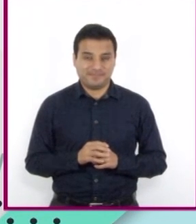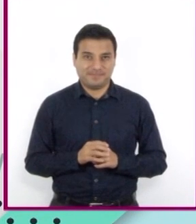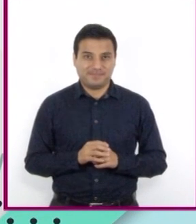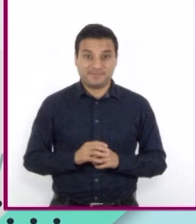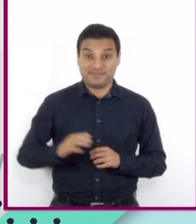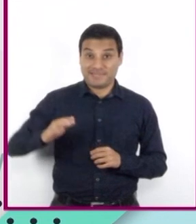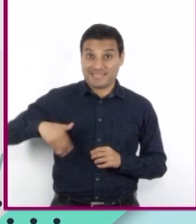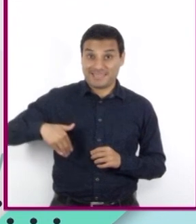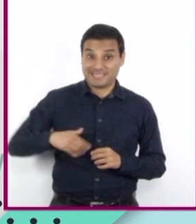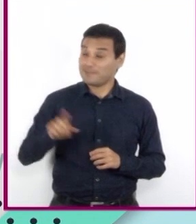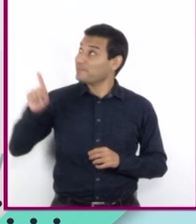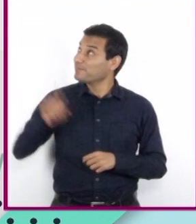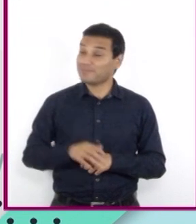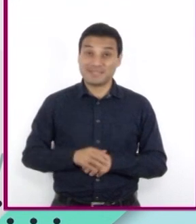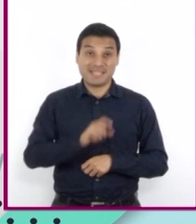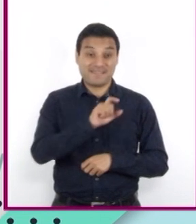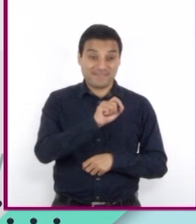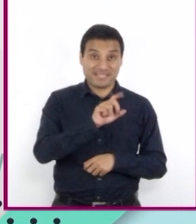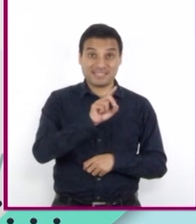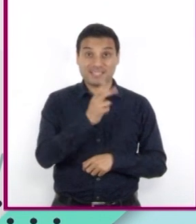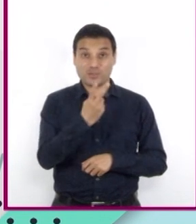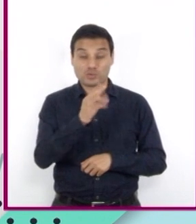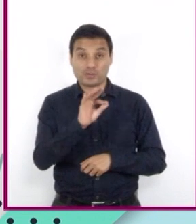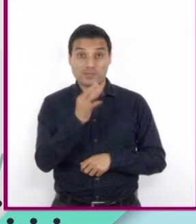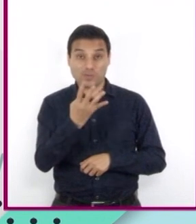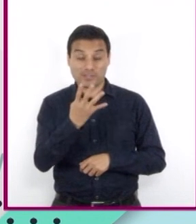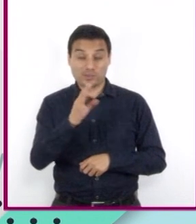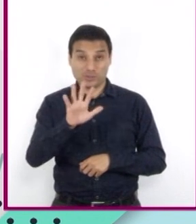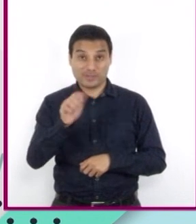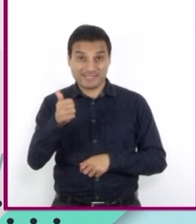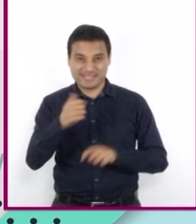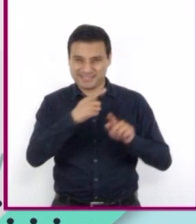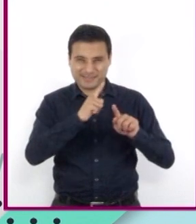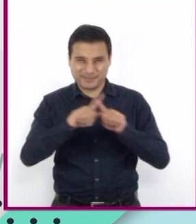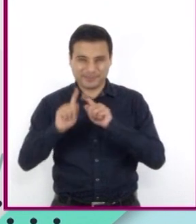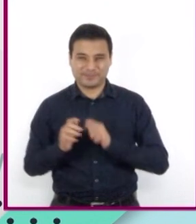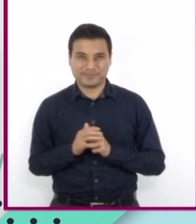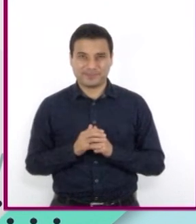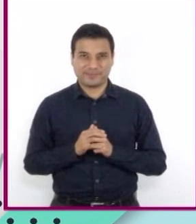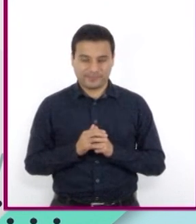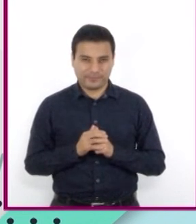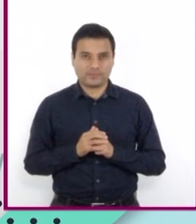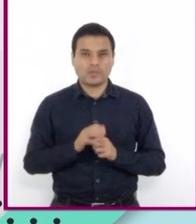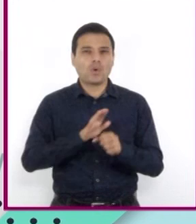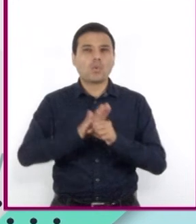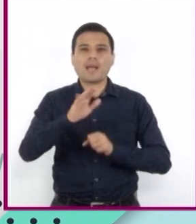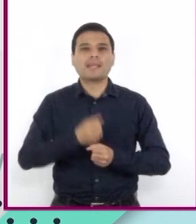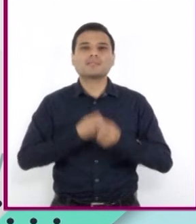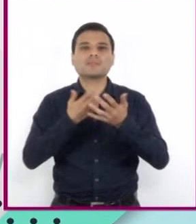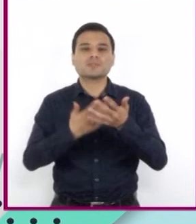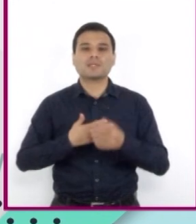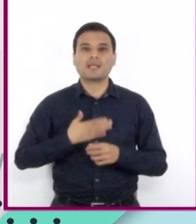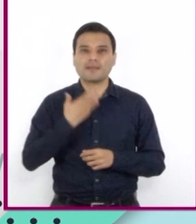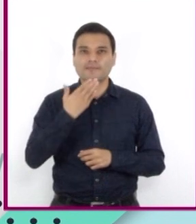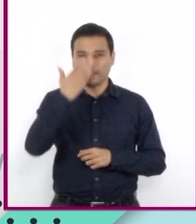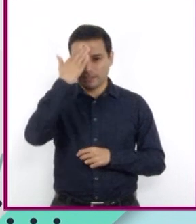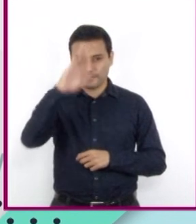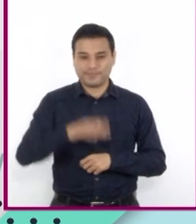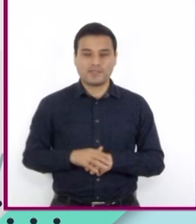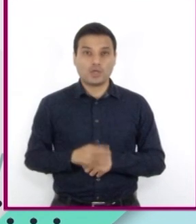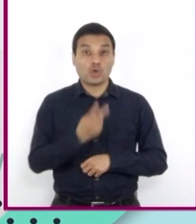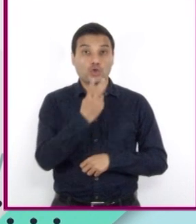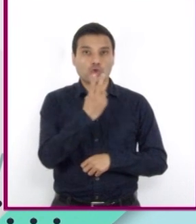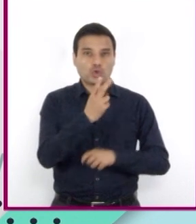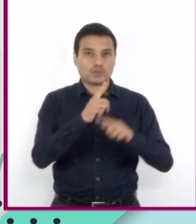sucesión 20, 32, 44, 56, la expresión algebraica 2, que multiplica